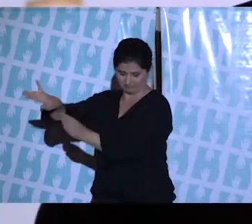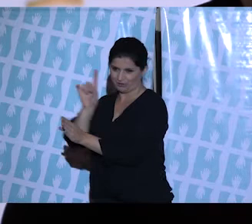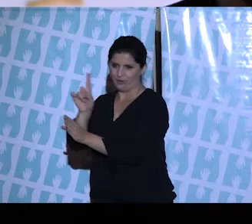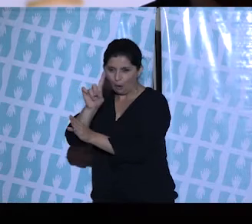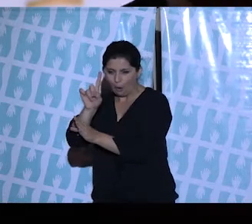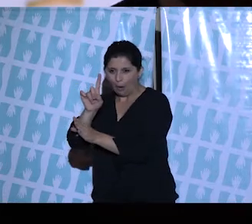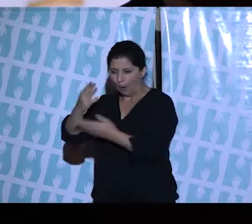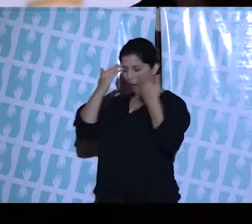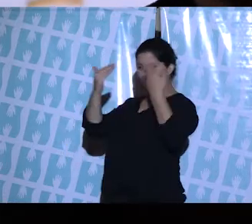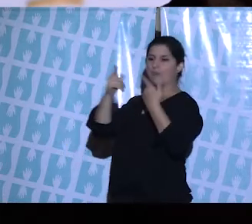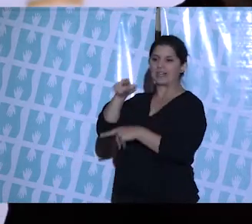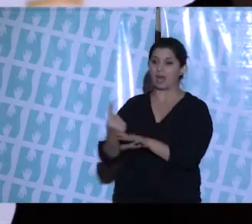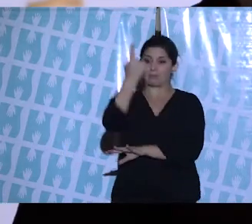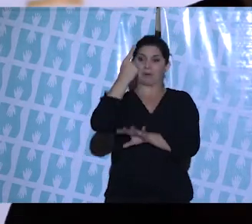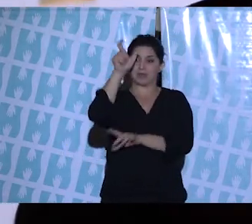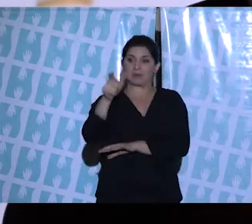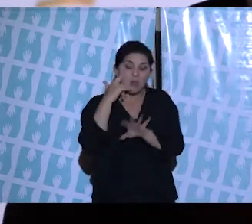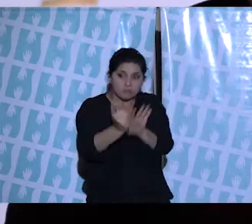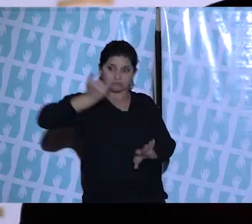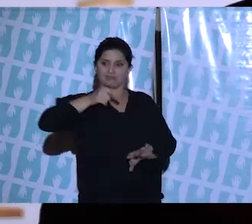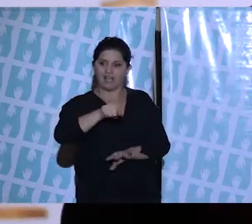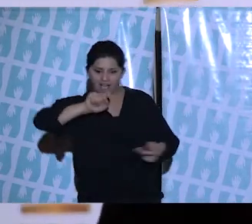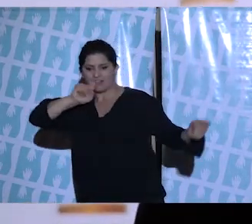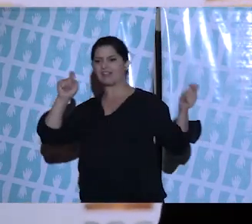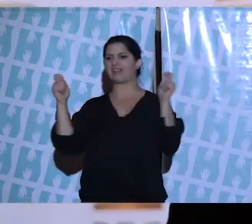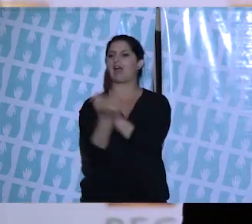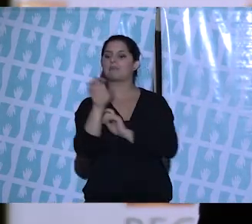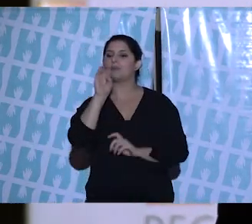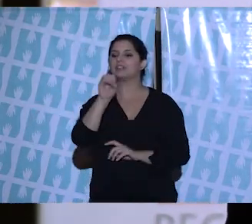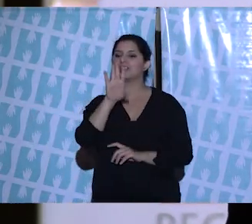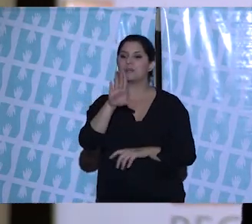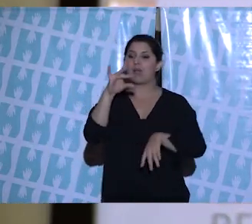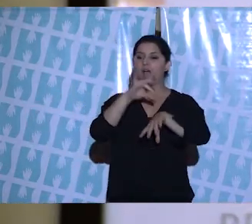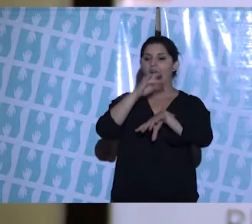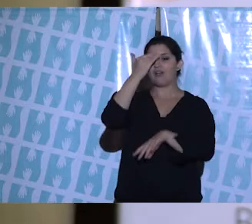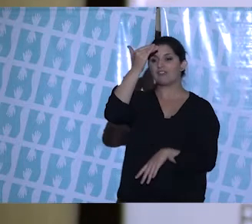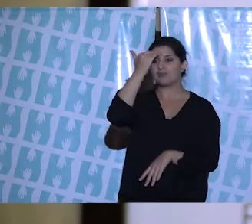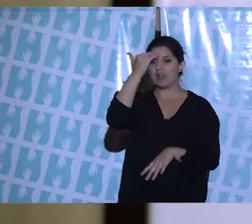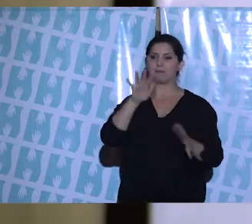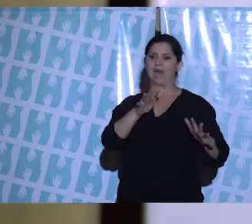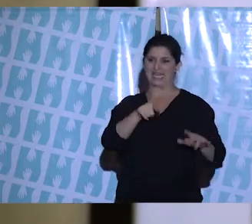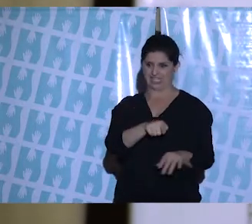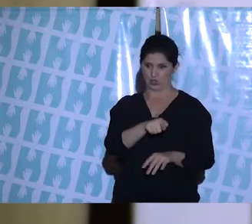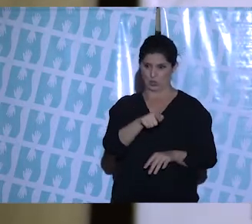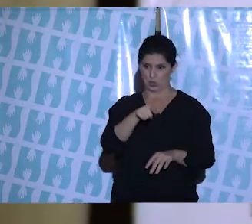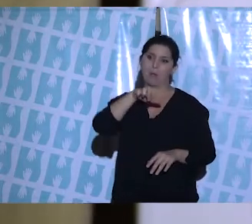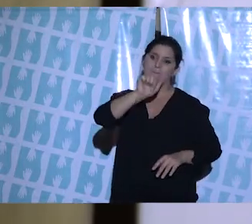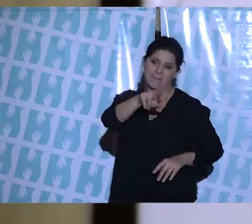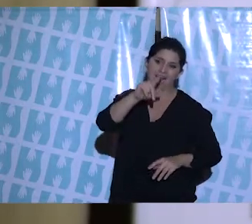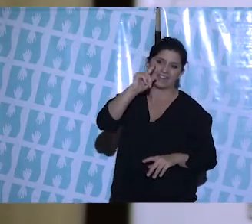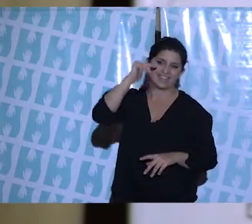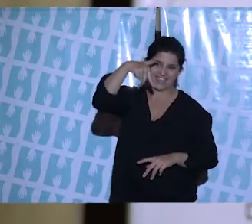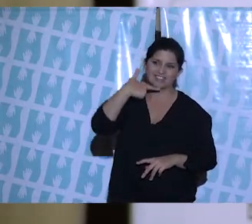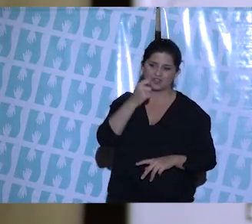a partir de ese momento se llamase enfermedad de Parkinson. O sea que desde fines del siglo